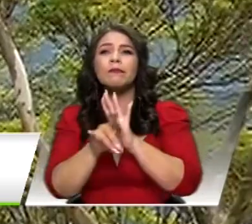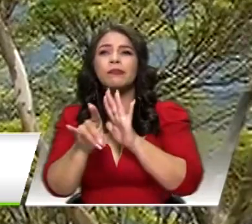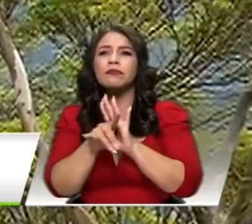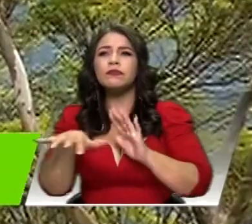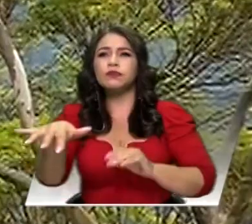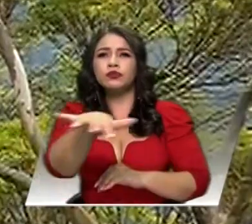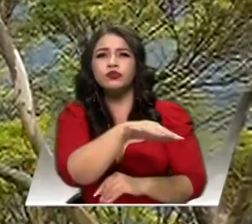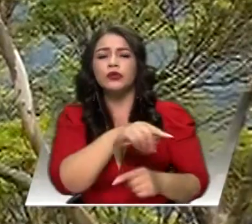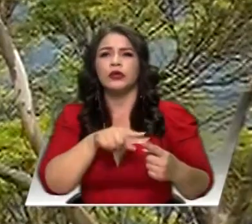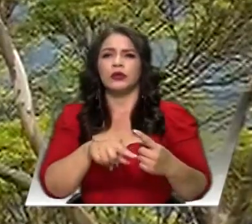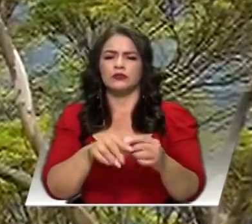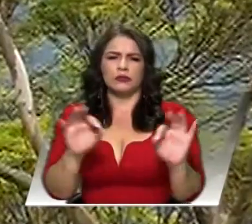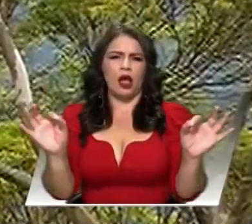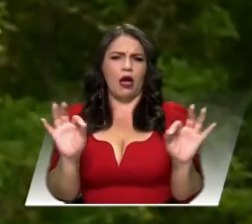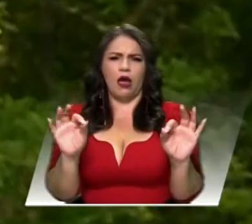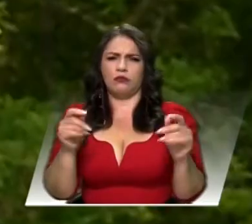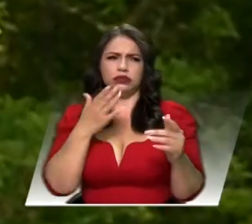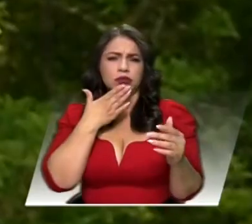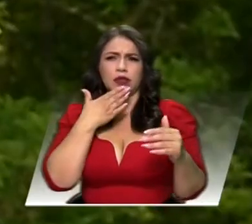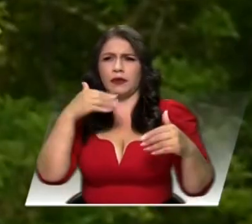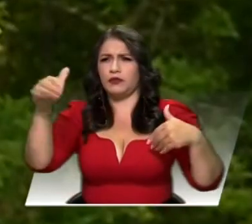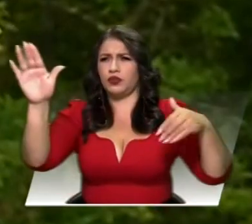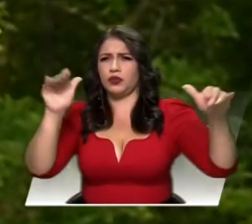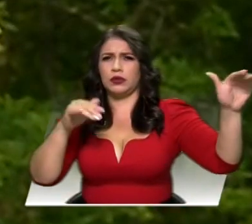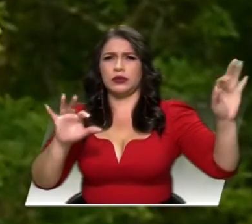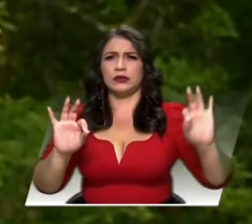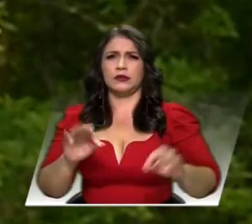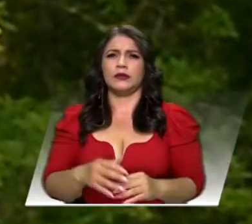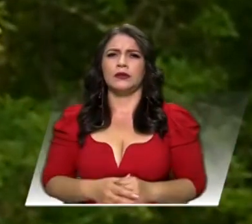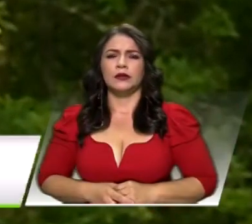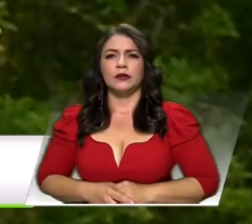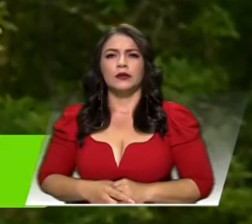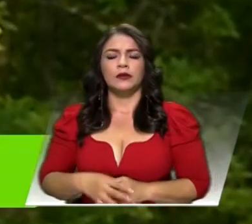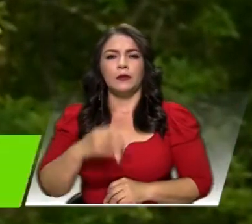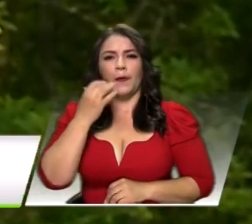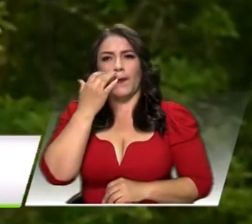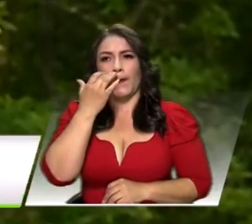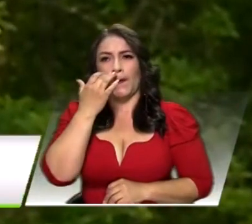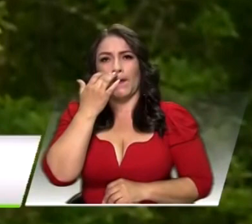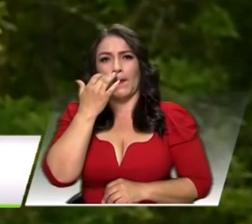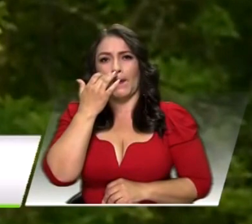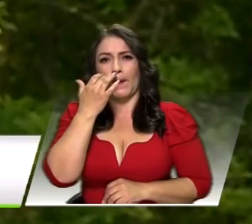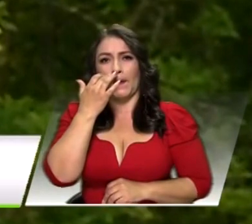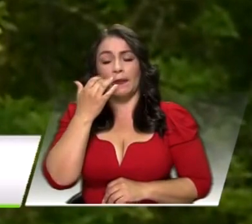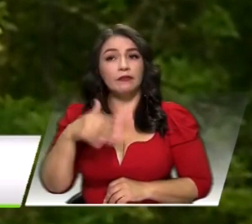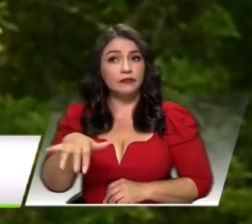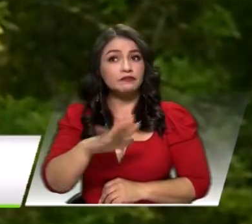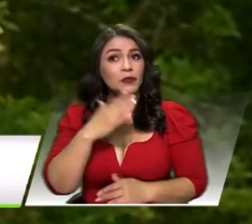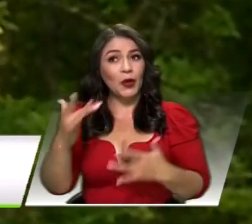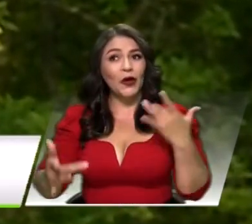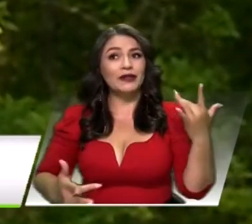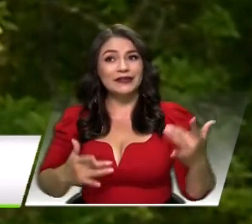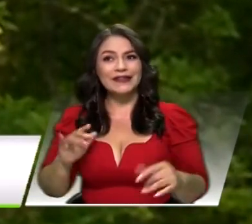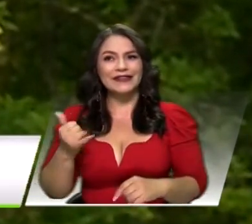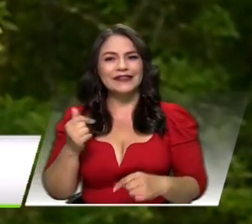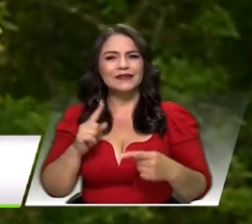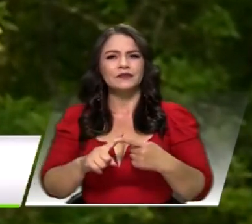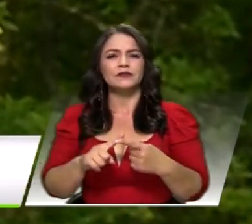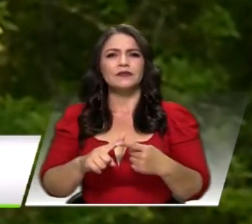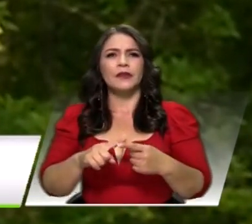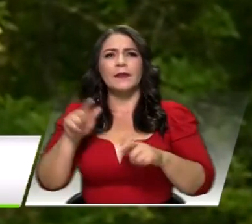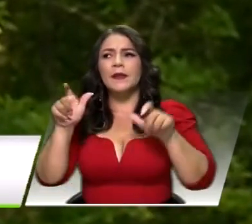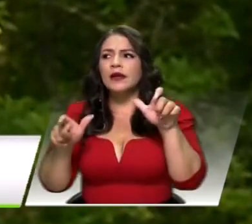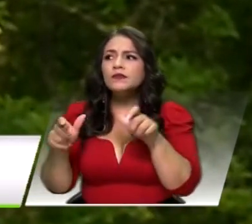no generó ninguna afectación. Vamos a dar un gran parte de satisfacción, donde ninguno de nuestros funcionarios, ninguno de los